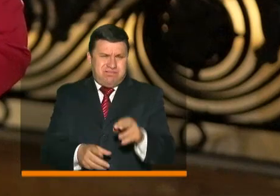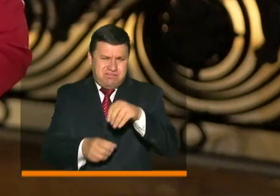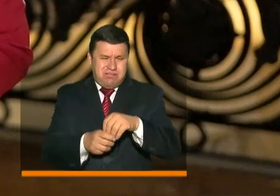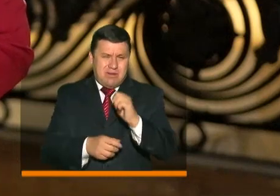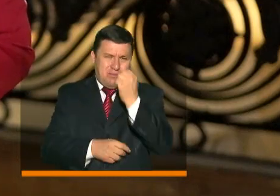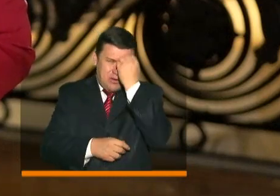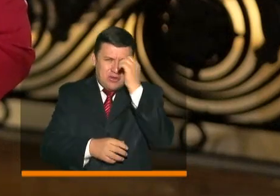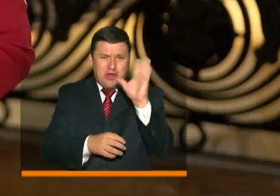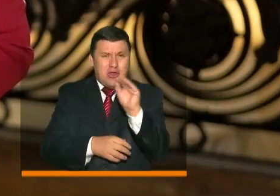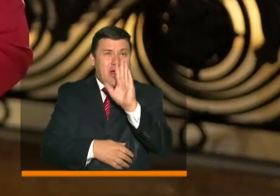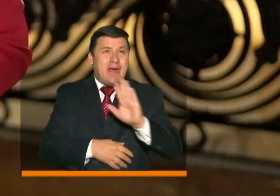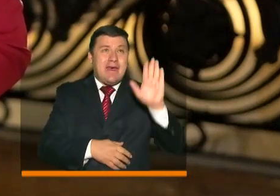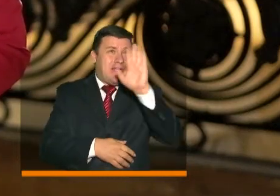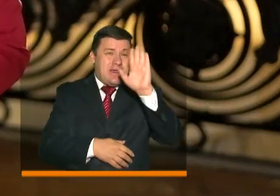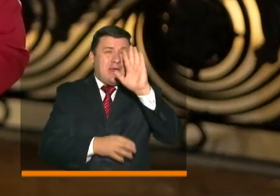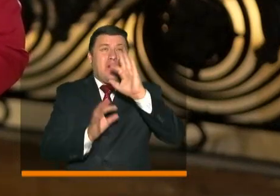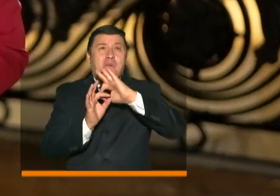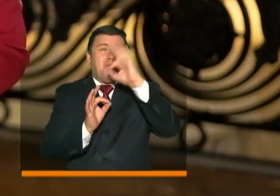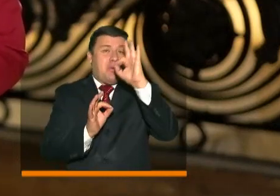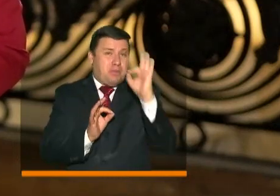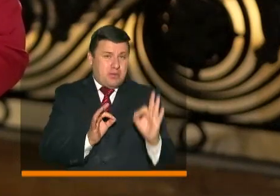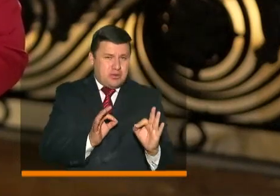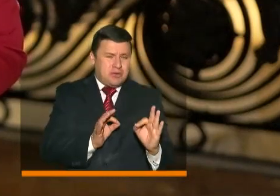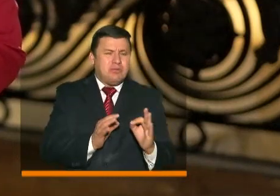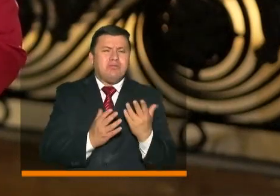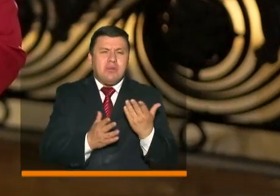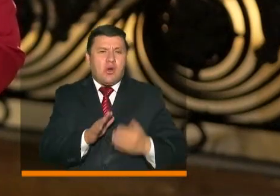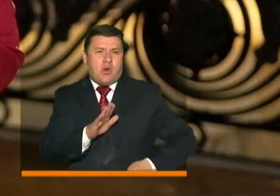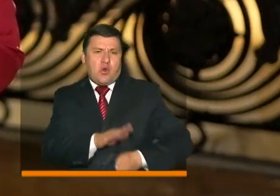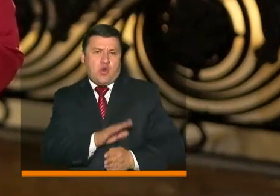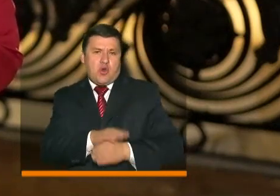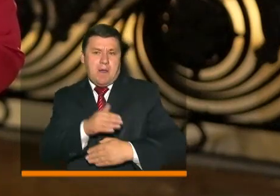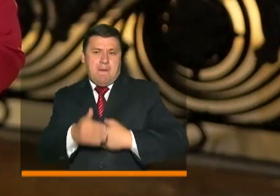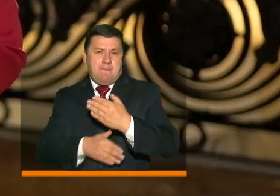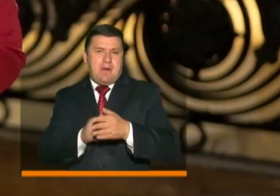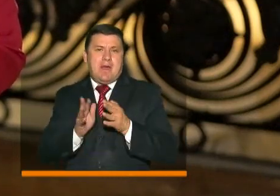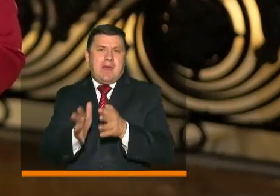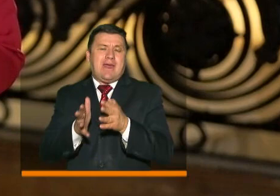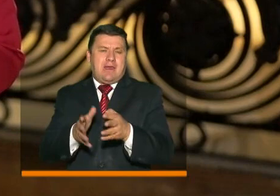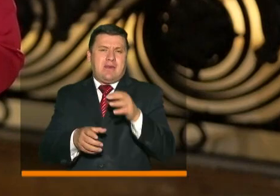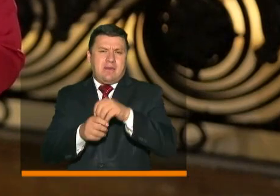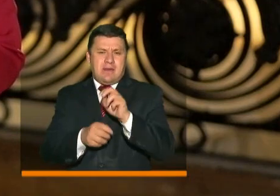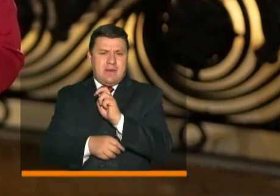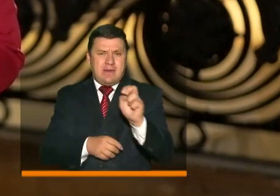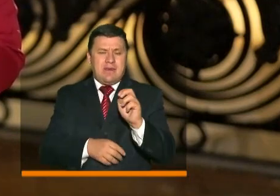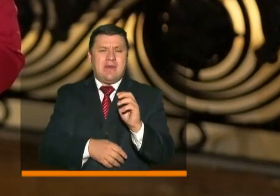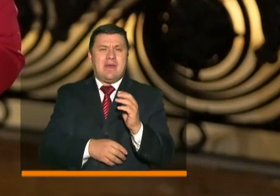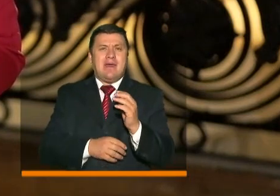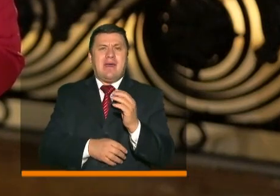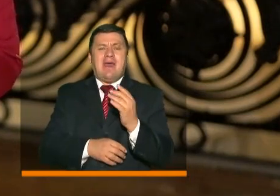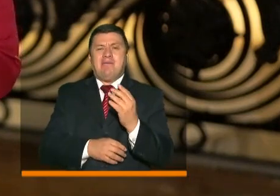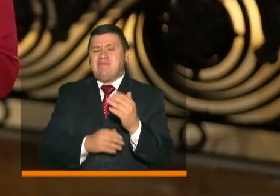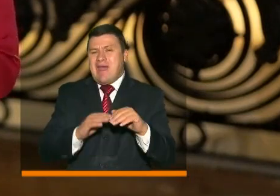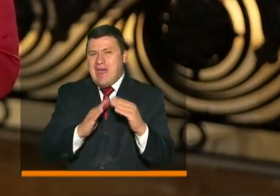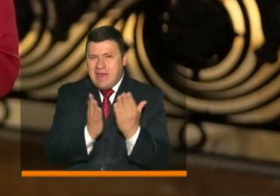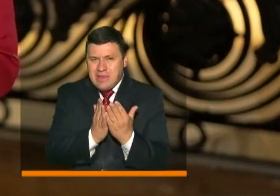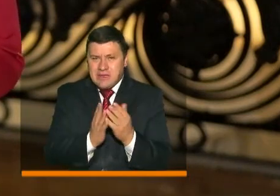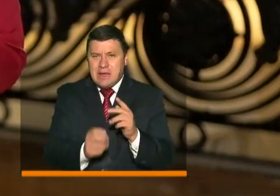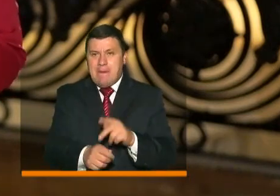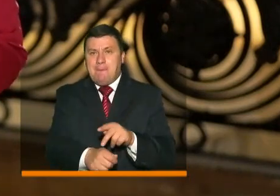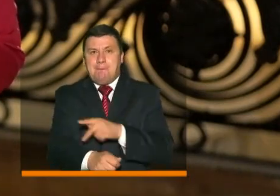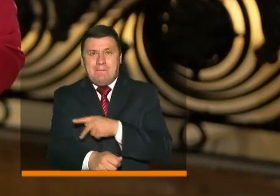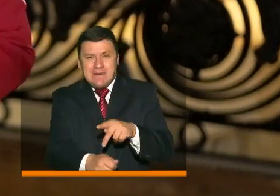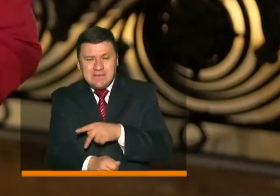las autoridades departamentales y municipales para dar continuidad a los procesos educativos en los niveles de educación inicial,